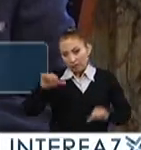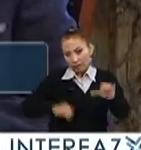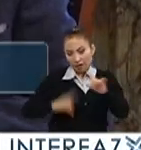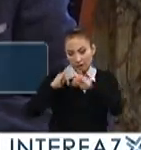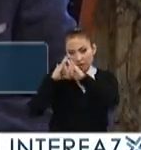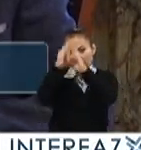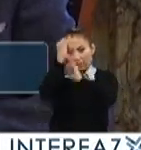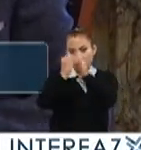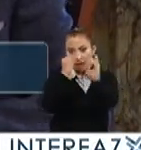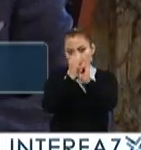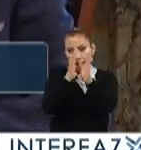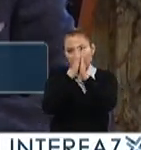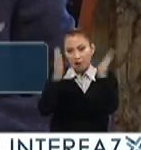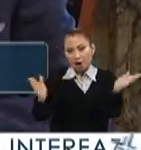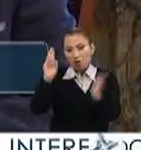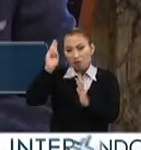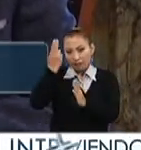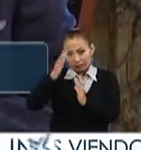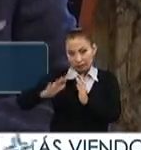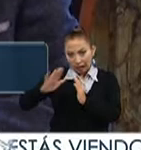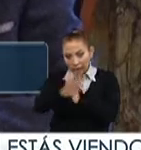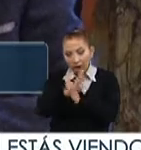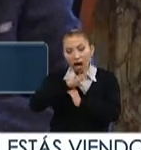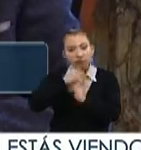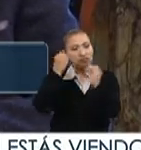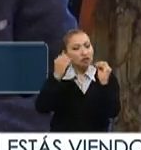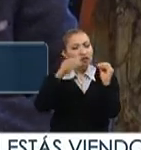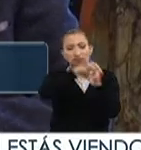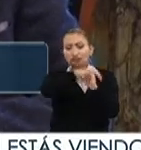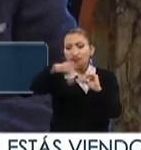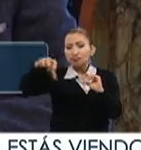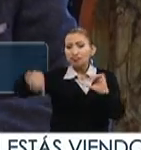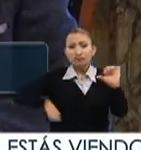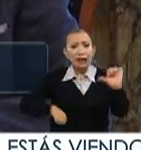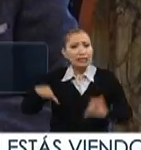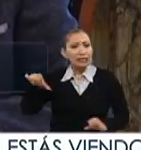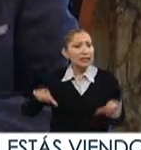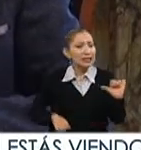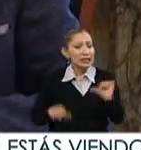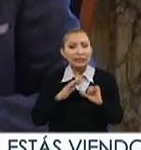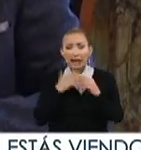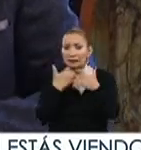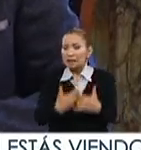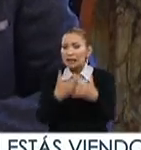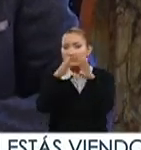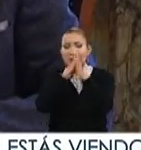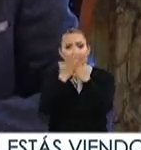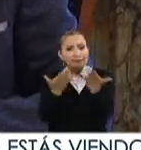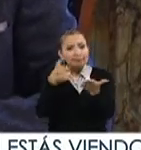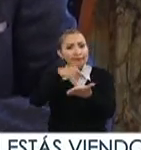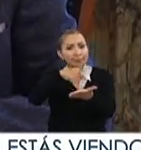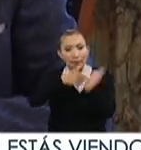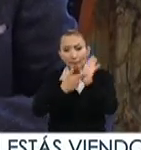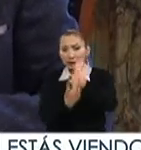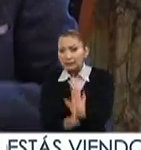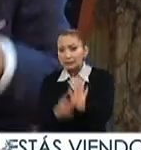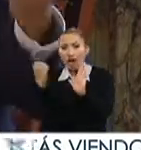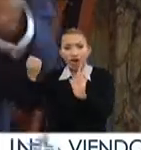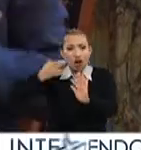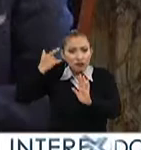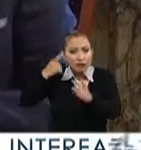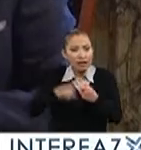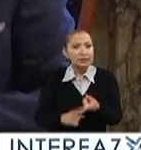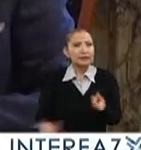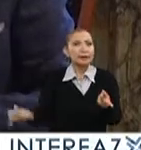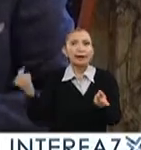Feria Internacional del Libro Universitario, habrá una enorme cantidad de actividades editoriales, de presentaciones,